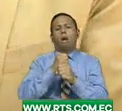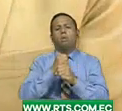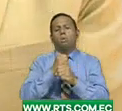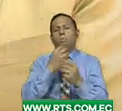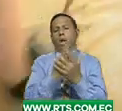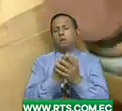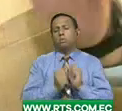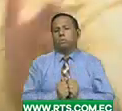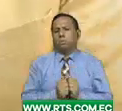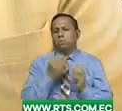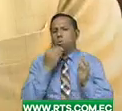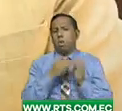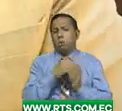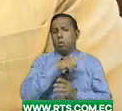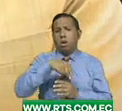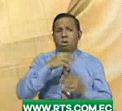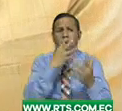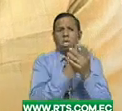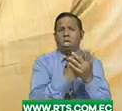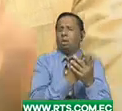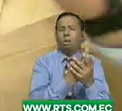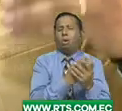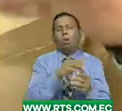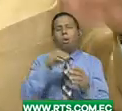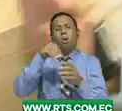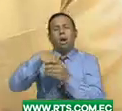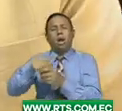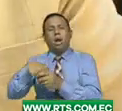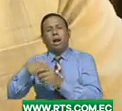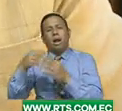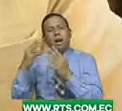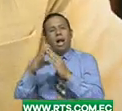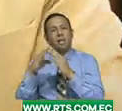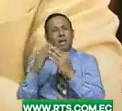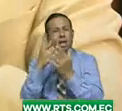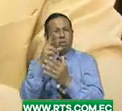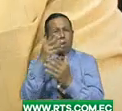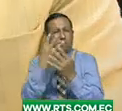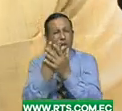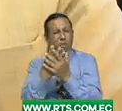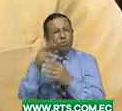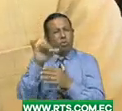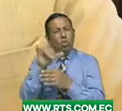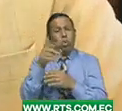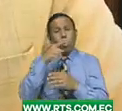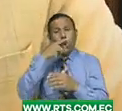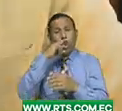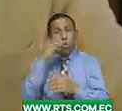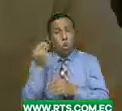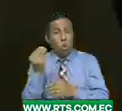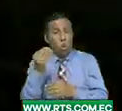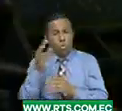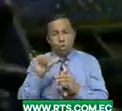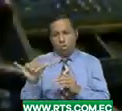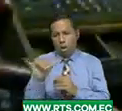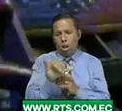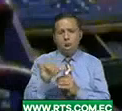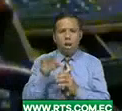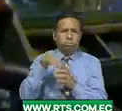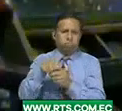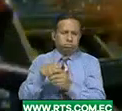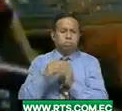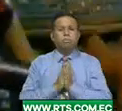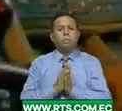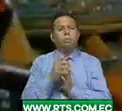pagar en un centro de rehabilitación de menores infractores. No pueden ser llevados a una cárcel común con mayores de edad. Pero los